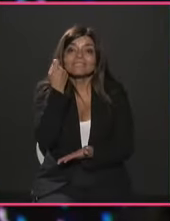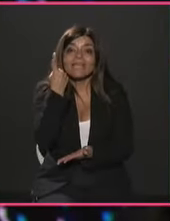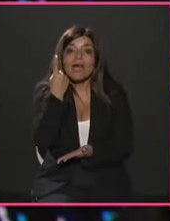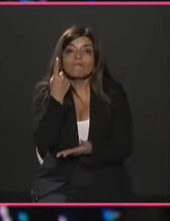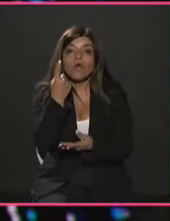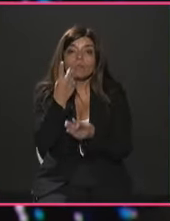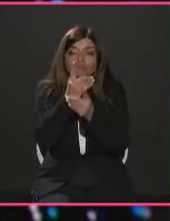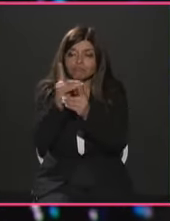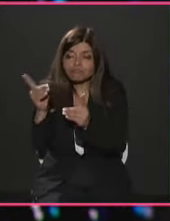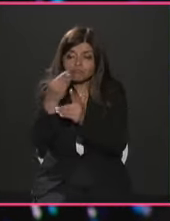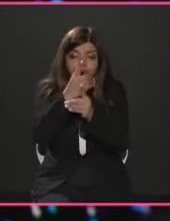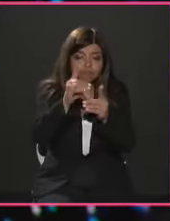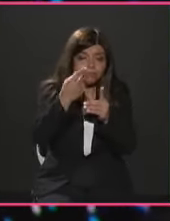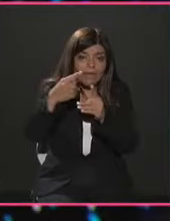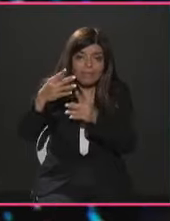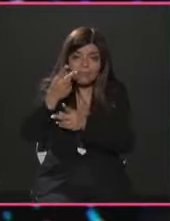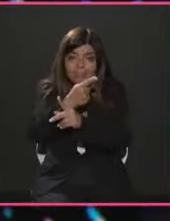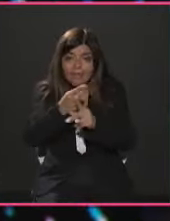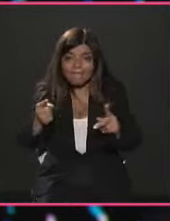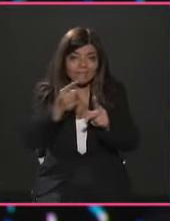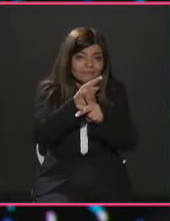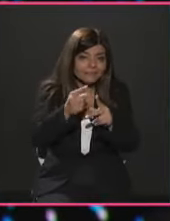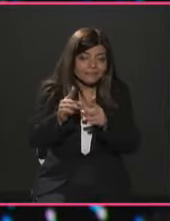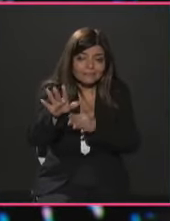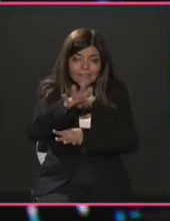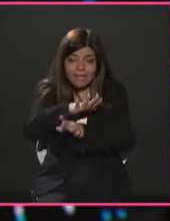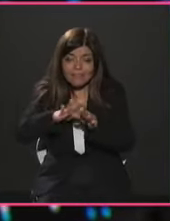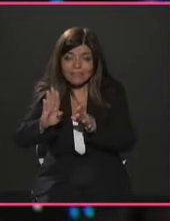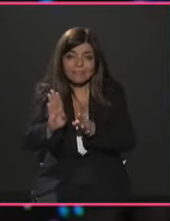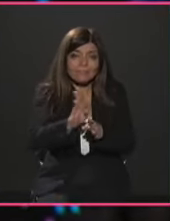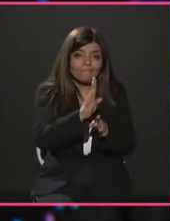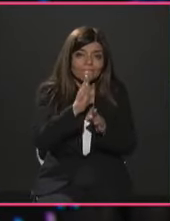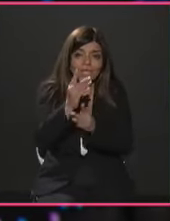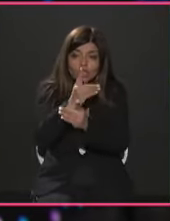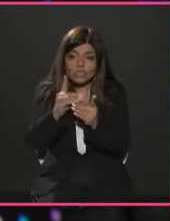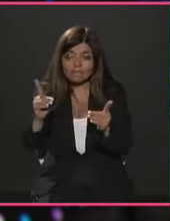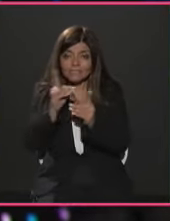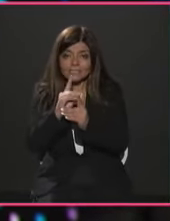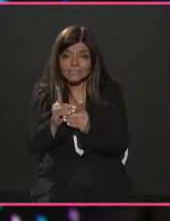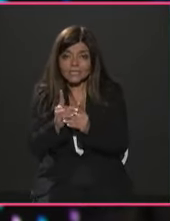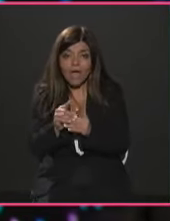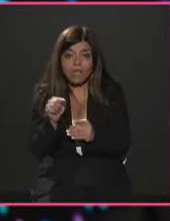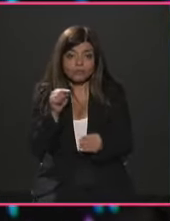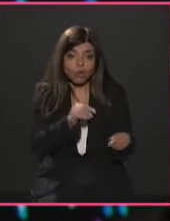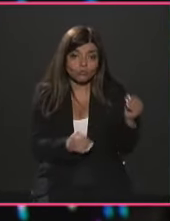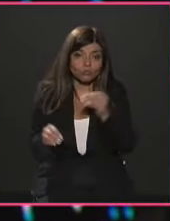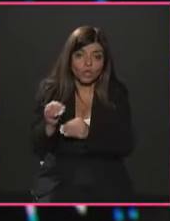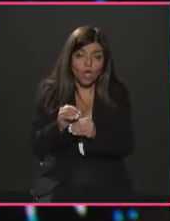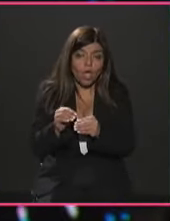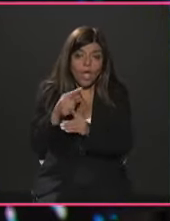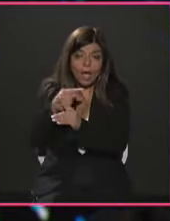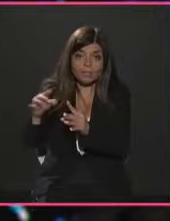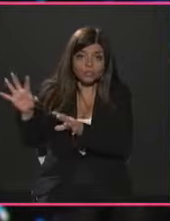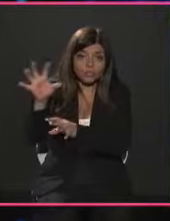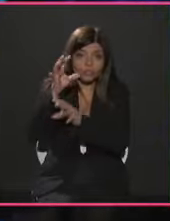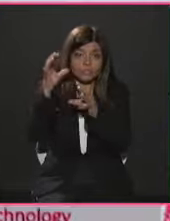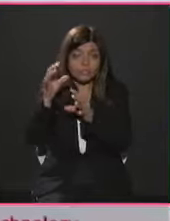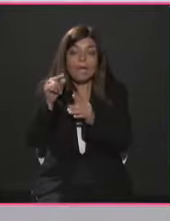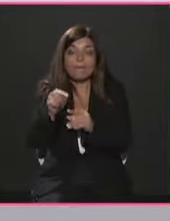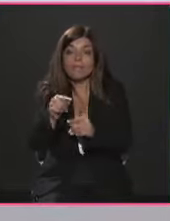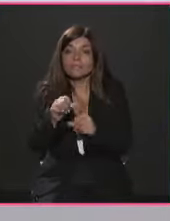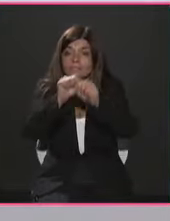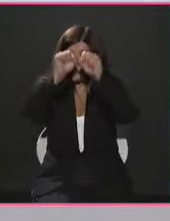biodiversidad oculta y esta biodiversidad puede tener muchas funciones dentro del ecosistema que pueden ser importantes para nosotros